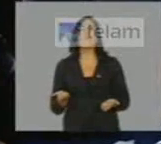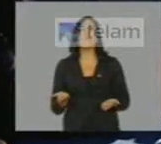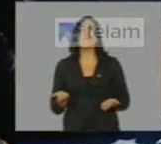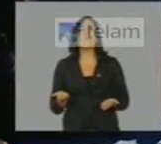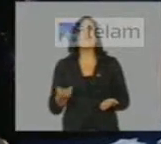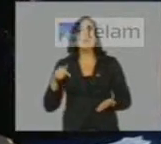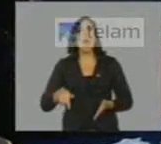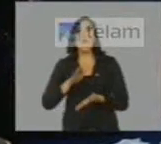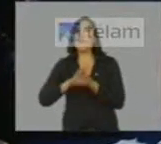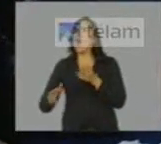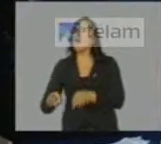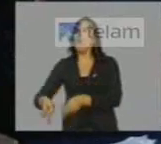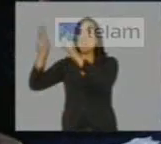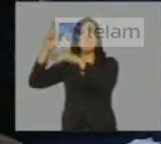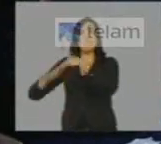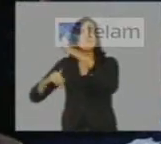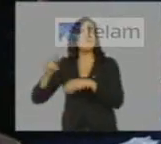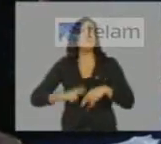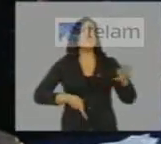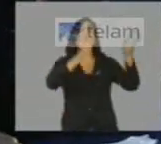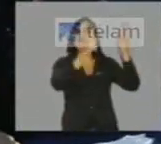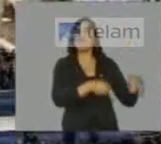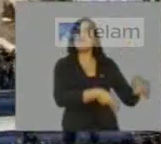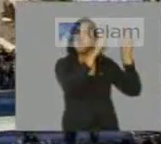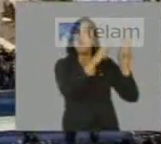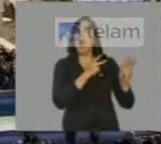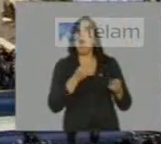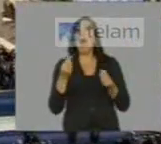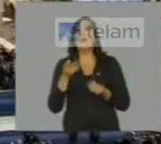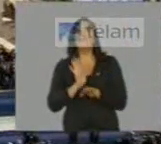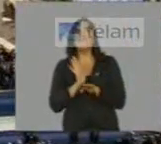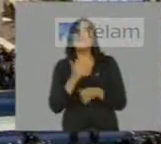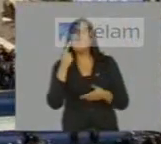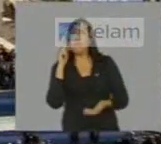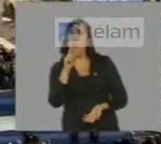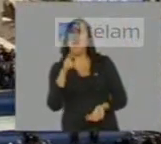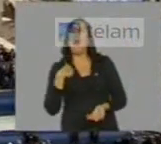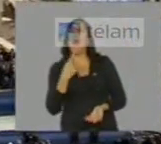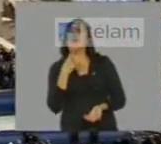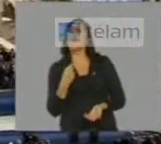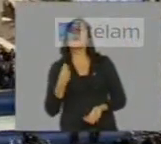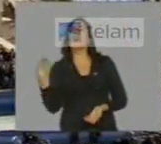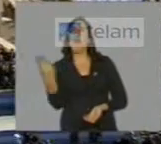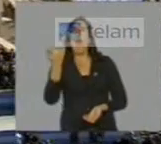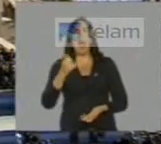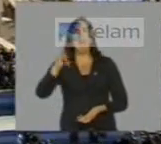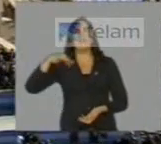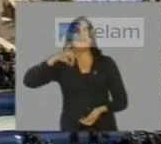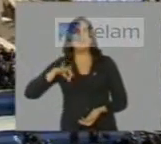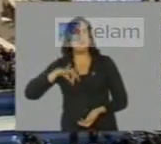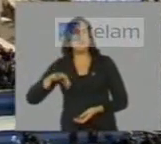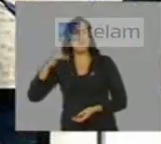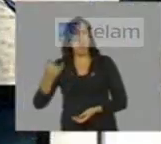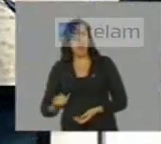formulación de edificios que ha significado además que mucha gente ha ganado mucho dinero, que ha podido permitir dar trabajo